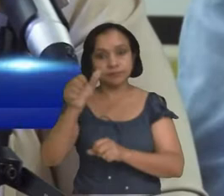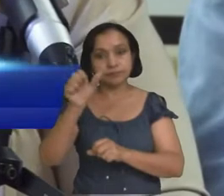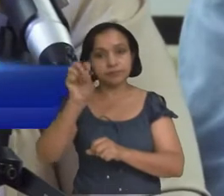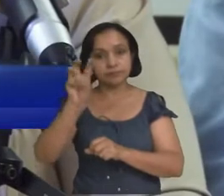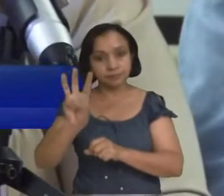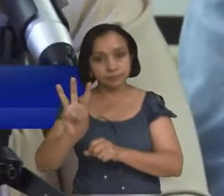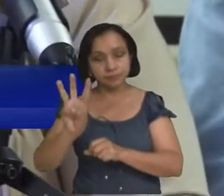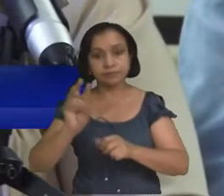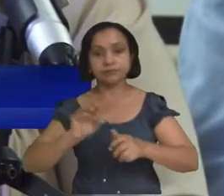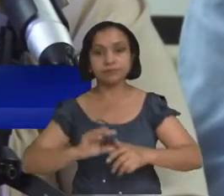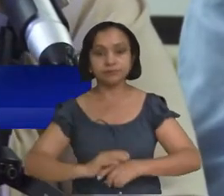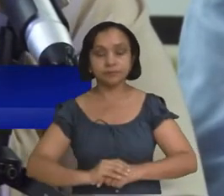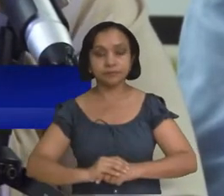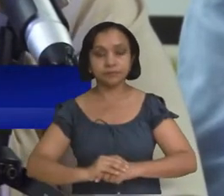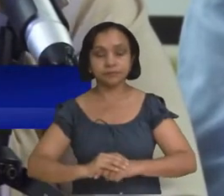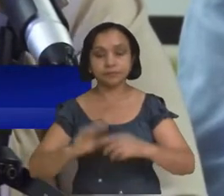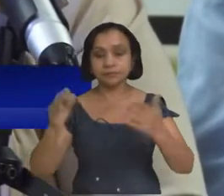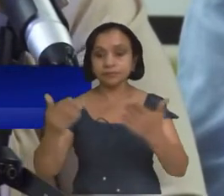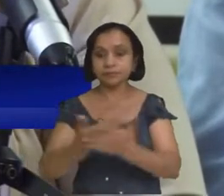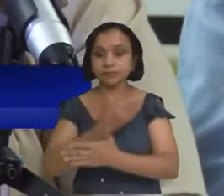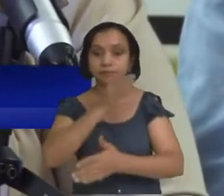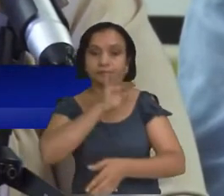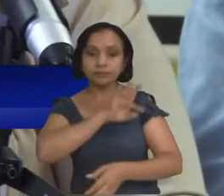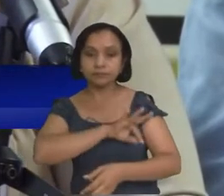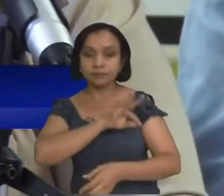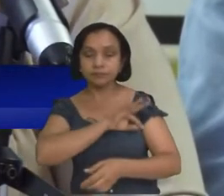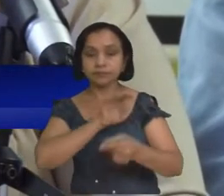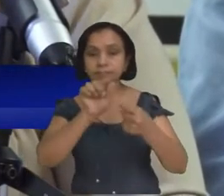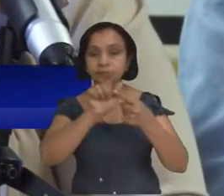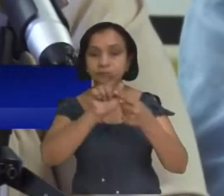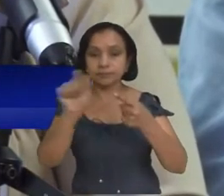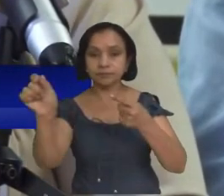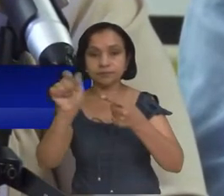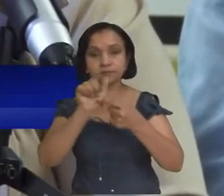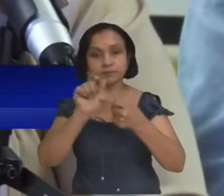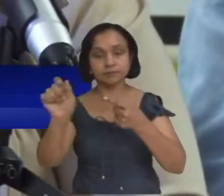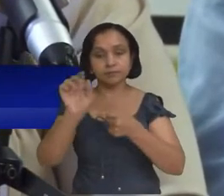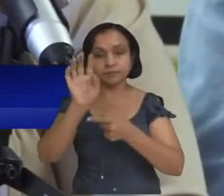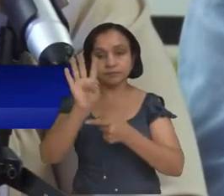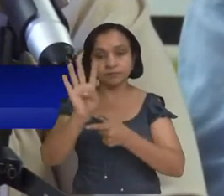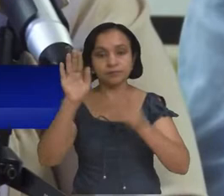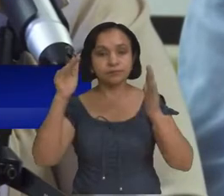2.63. Su nuevo salario mensual será